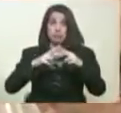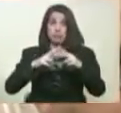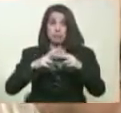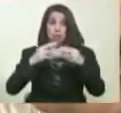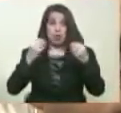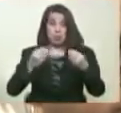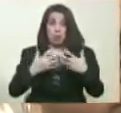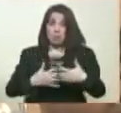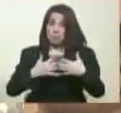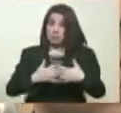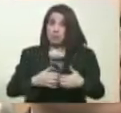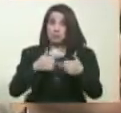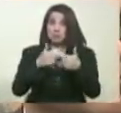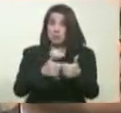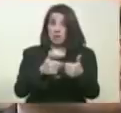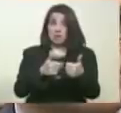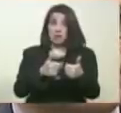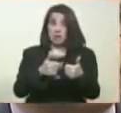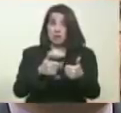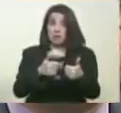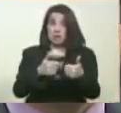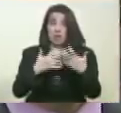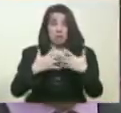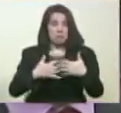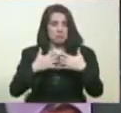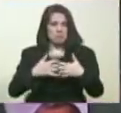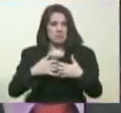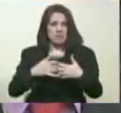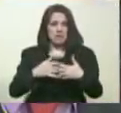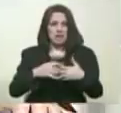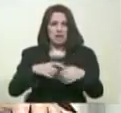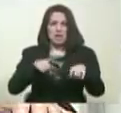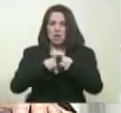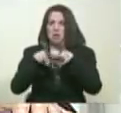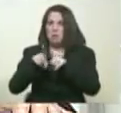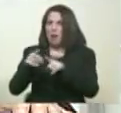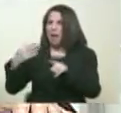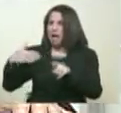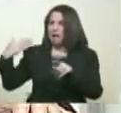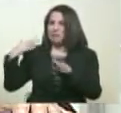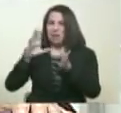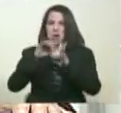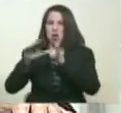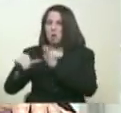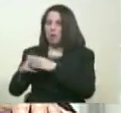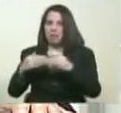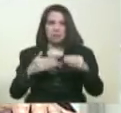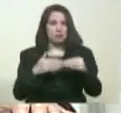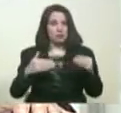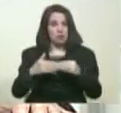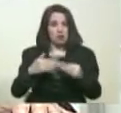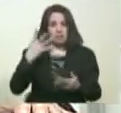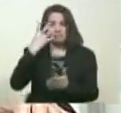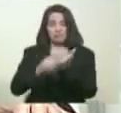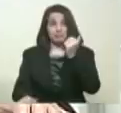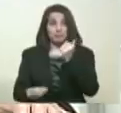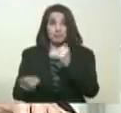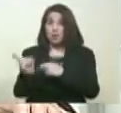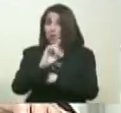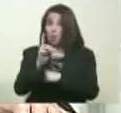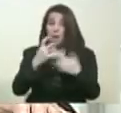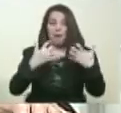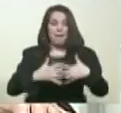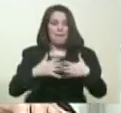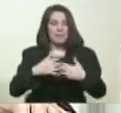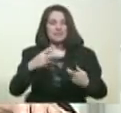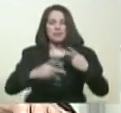sector empresarial de maletines, los que robaron las divisas de nuestro pueblo, son los sectores